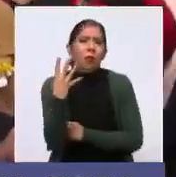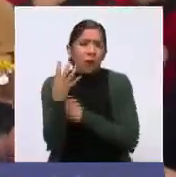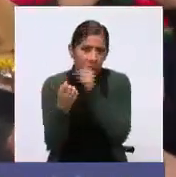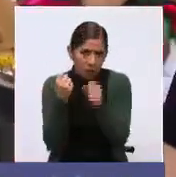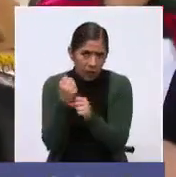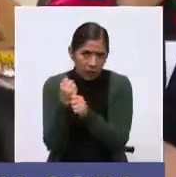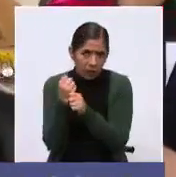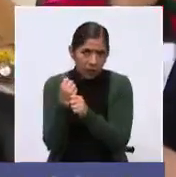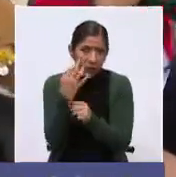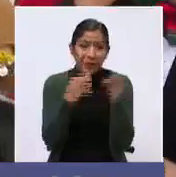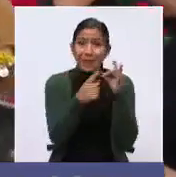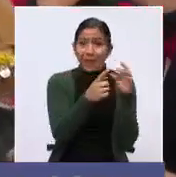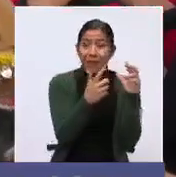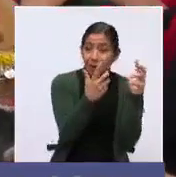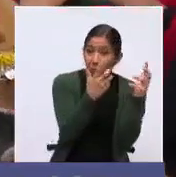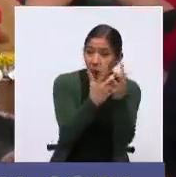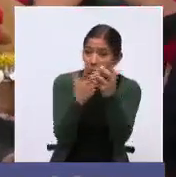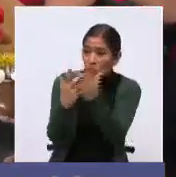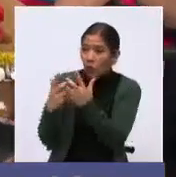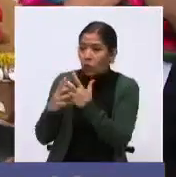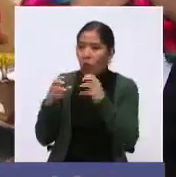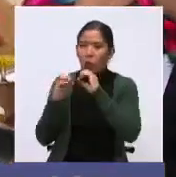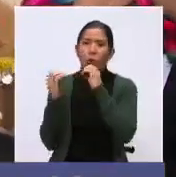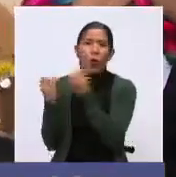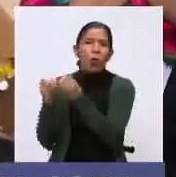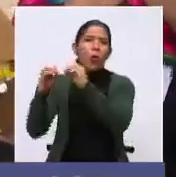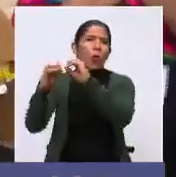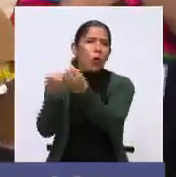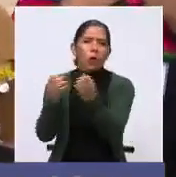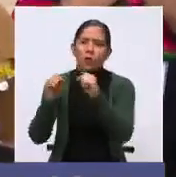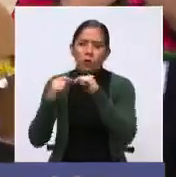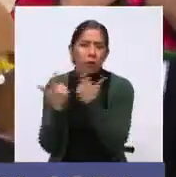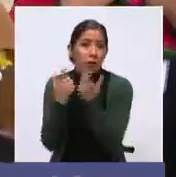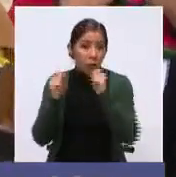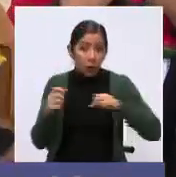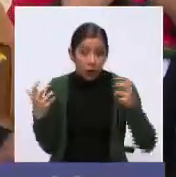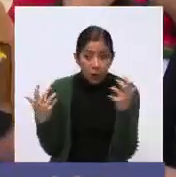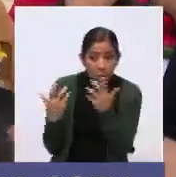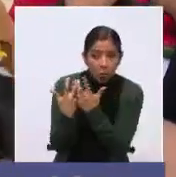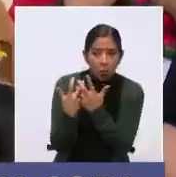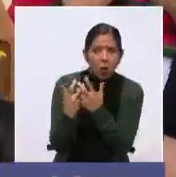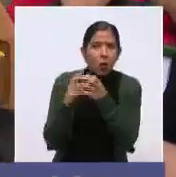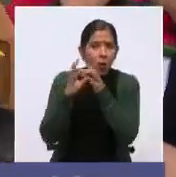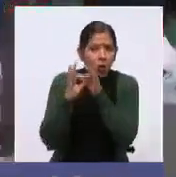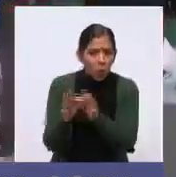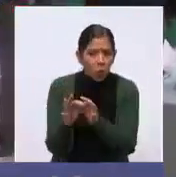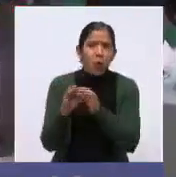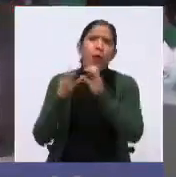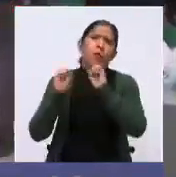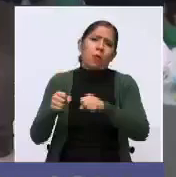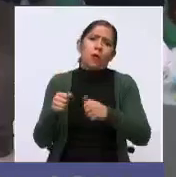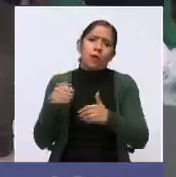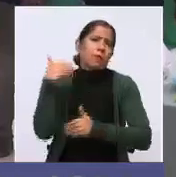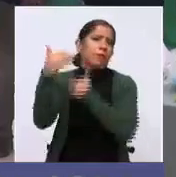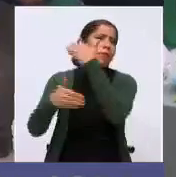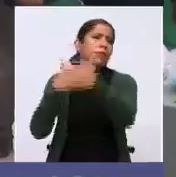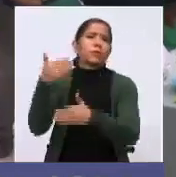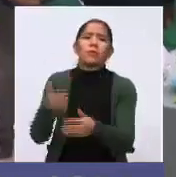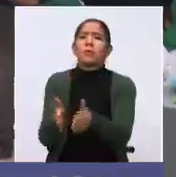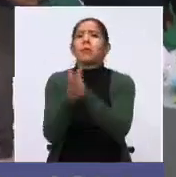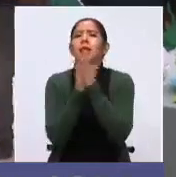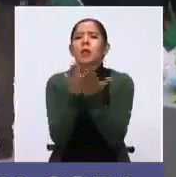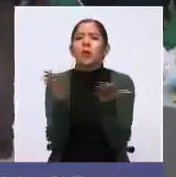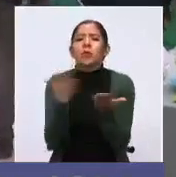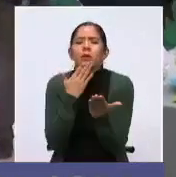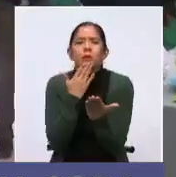todas las organizaciones sociales, diferentes organizaciones sociales, podemos unir y pedir buenas cosas por el